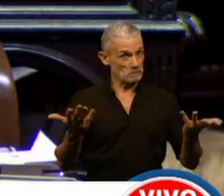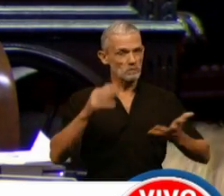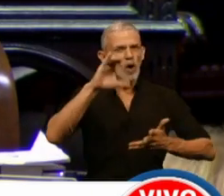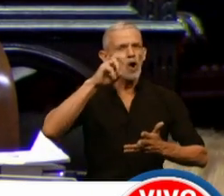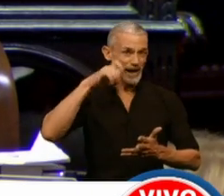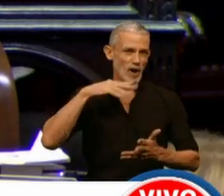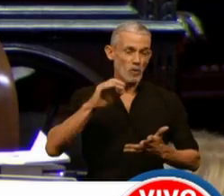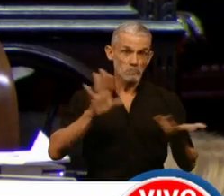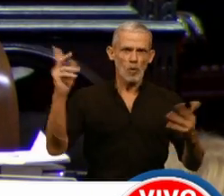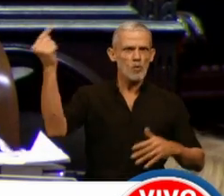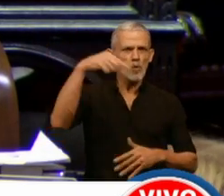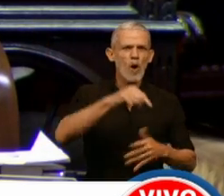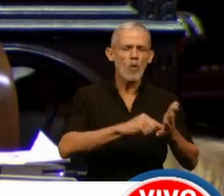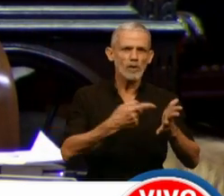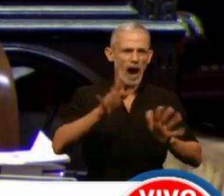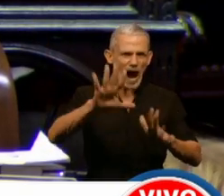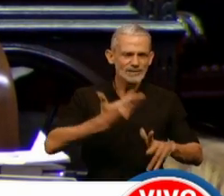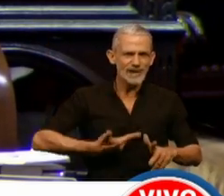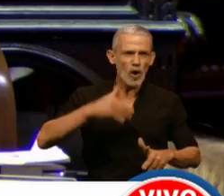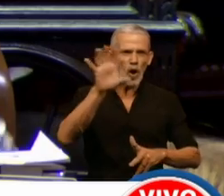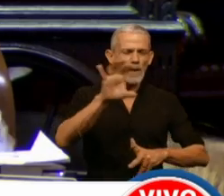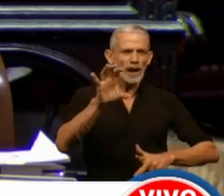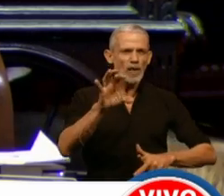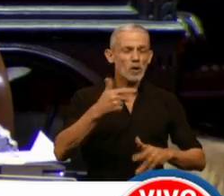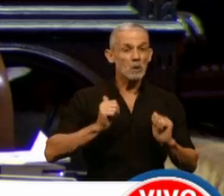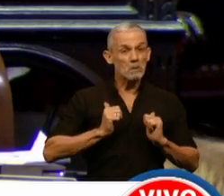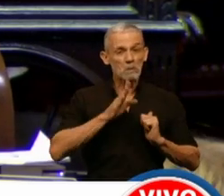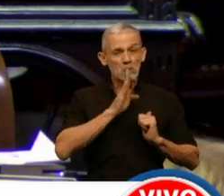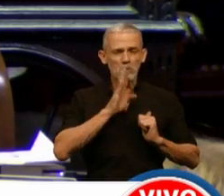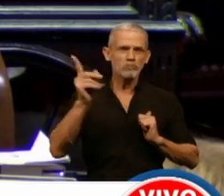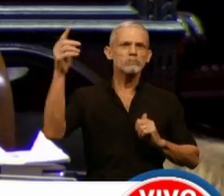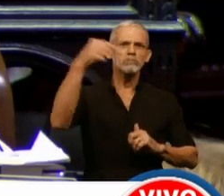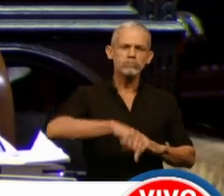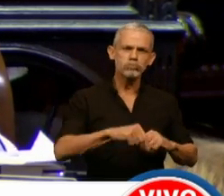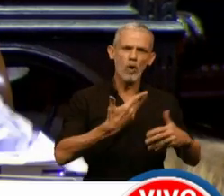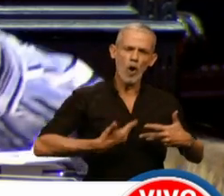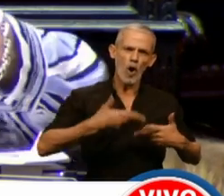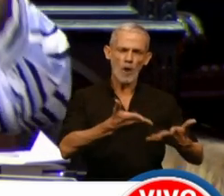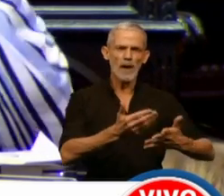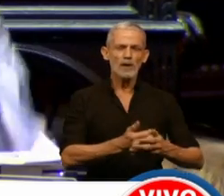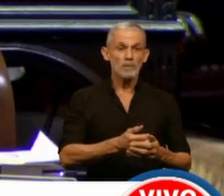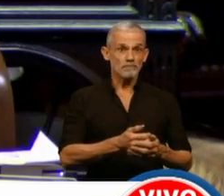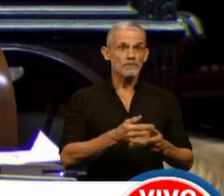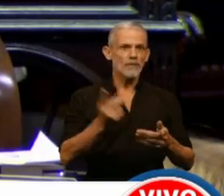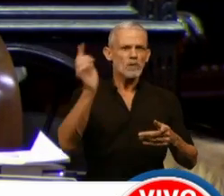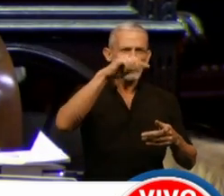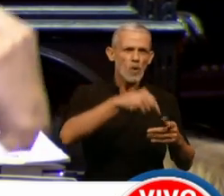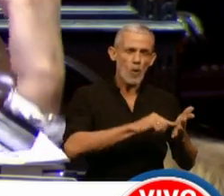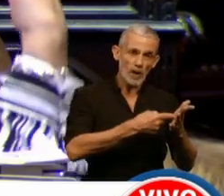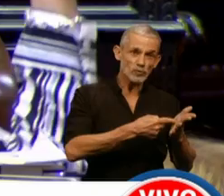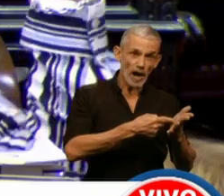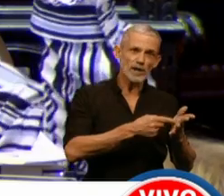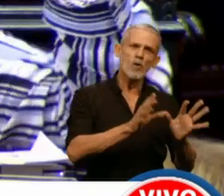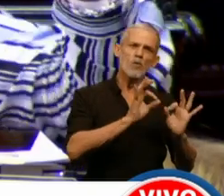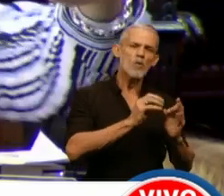vamos esto lo que queremos un gobernador que tenga enfrentar a su propio gobierno y pueblo la bobina